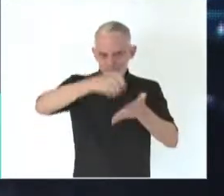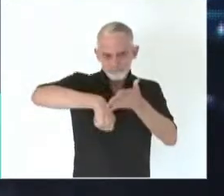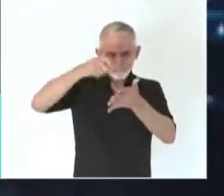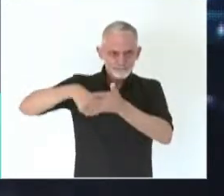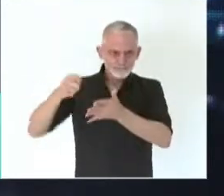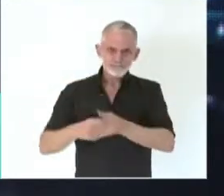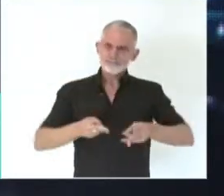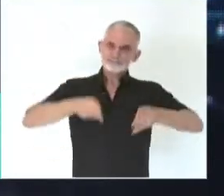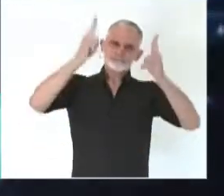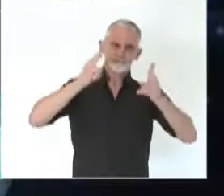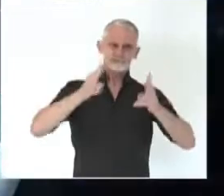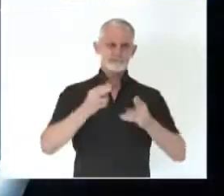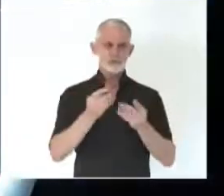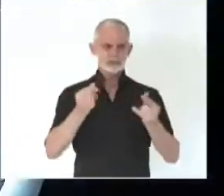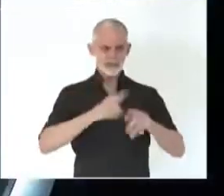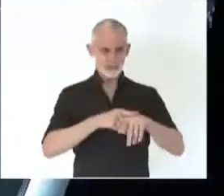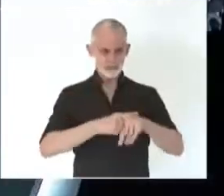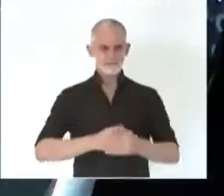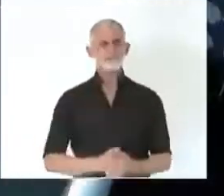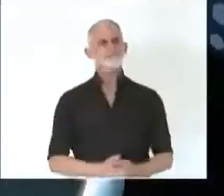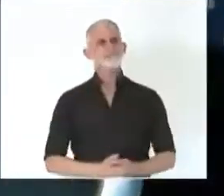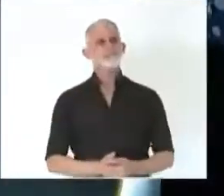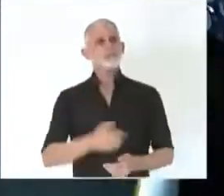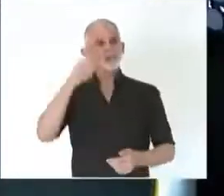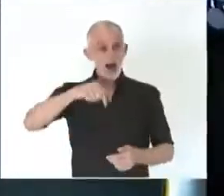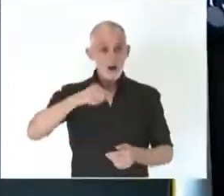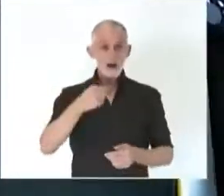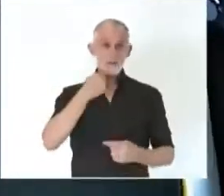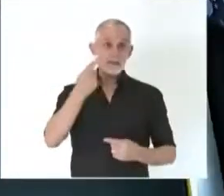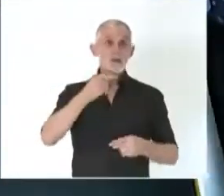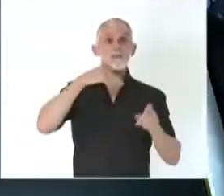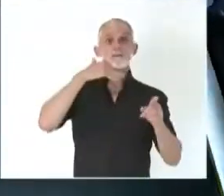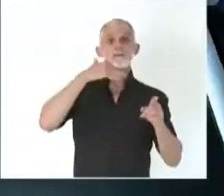desde el Ejecutivo de la Ciudad. Ahora el candidato Jorge Macri le realiza...